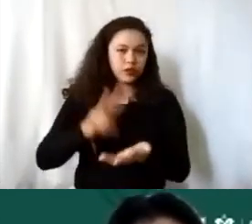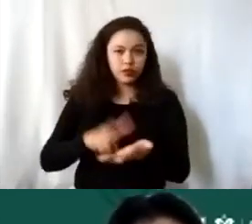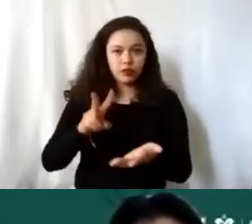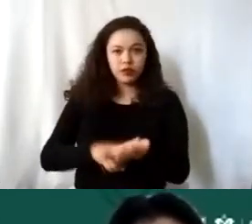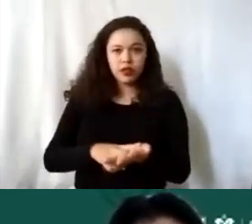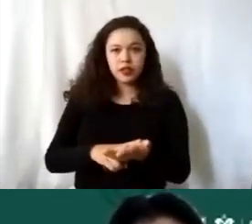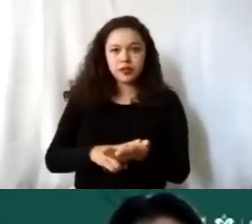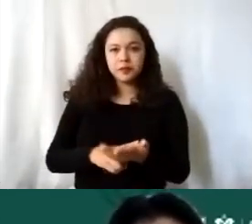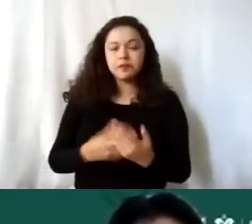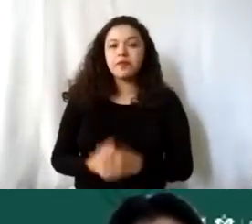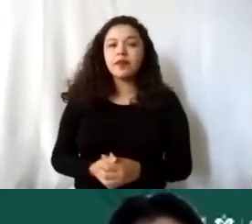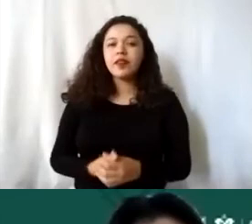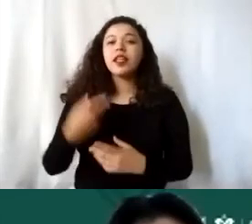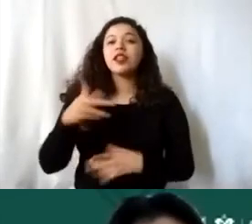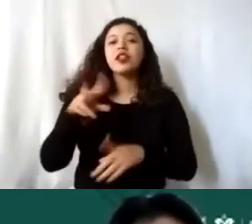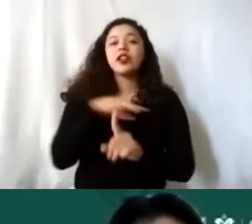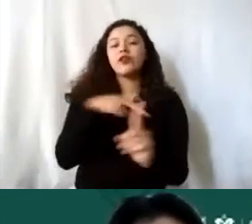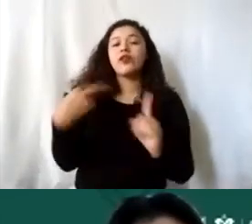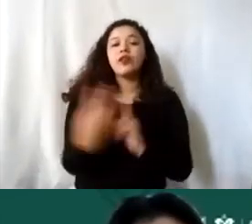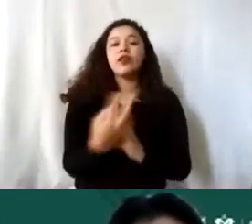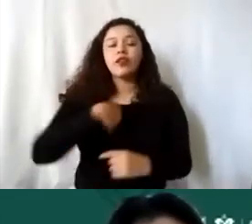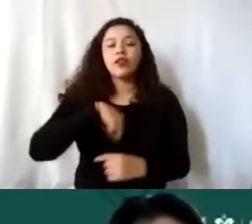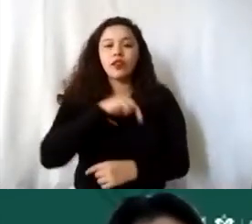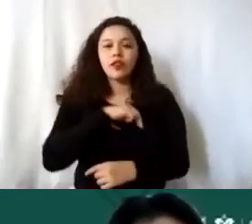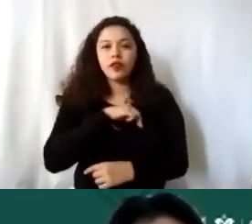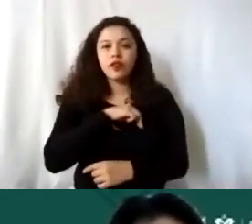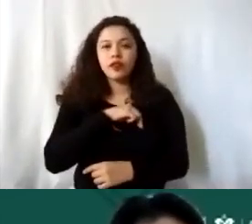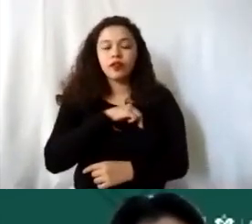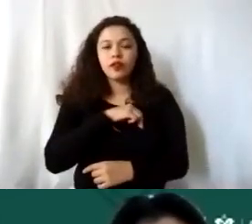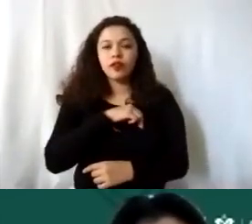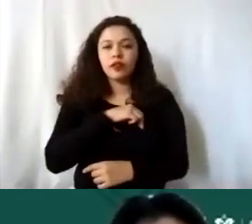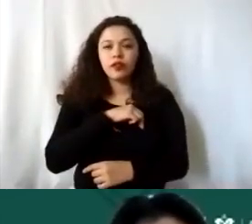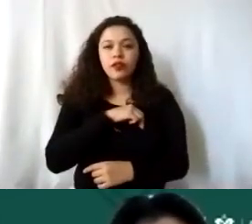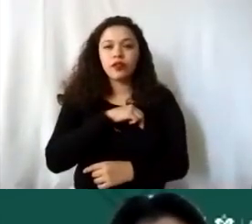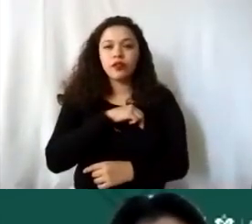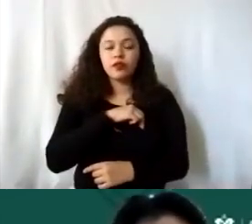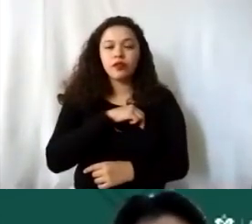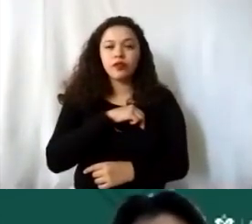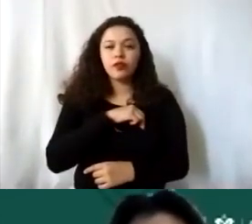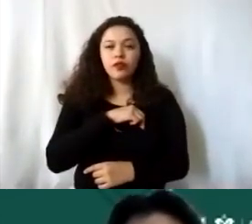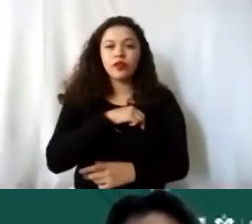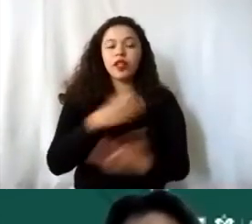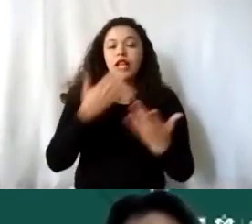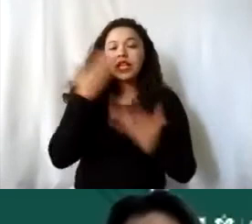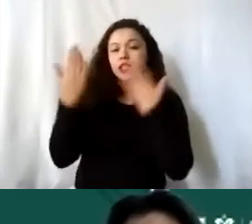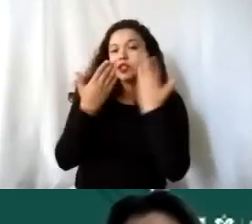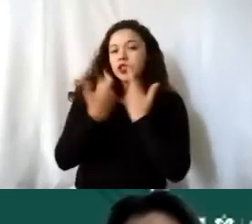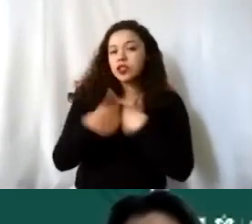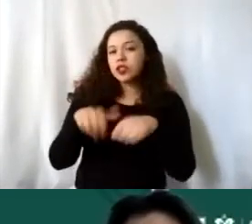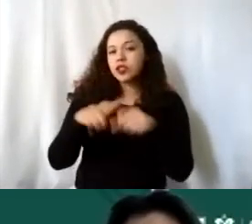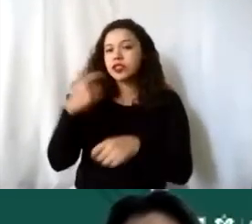y el enfoque que nosotros le damos al estudio socioeconómico, a la